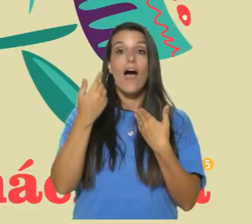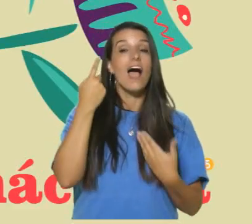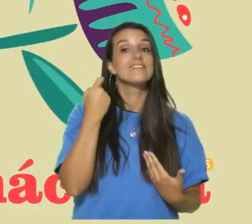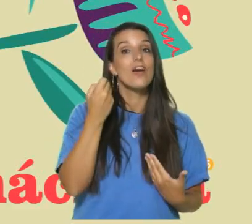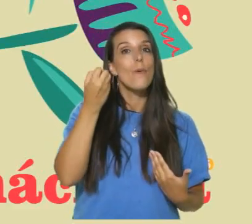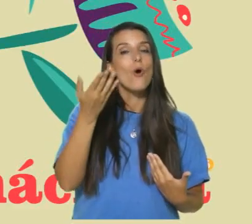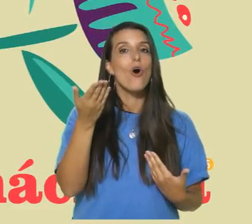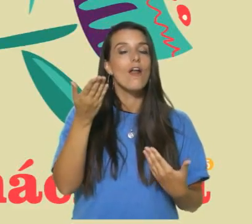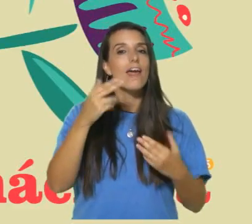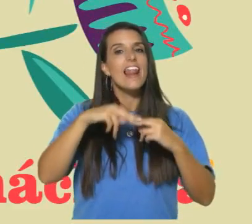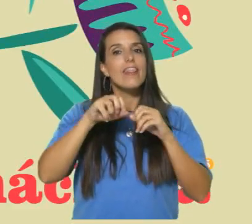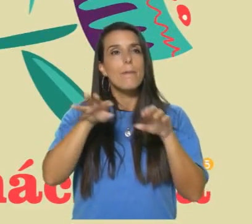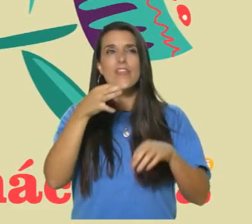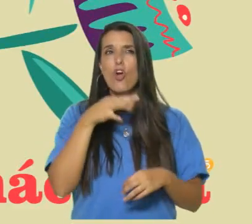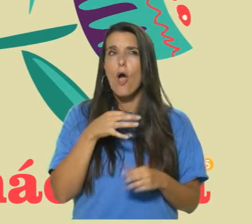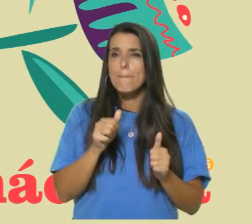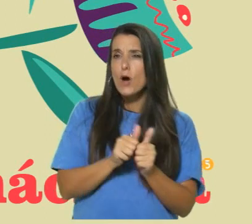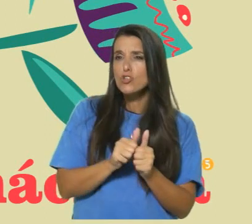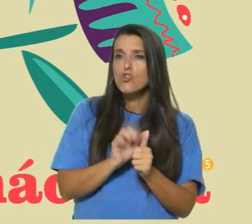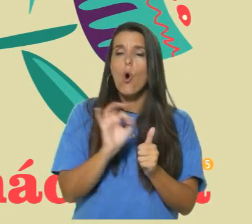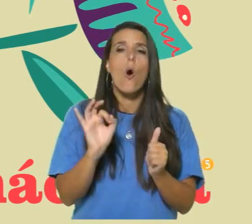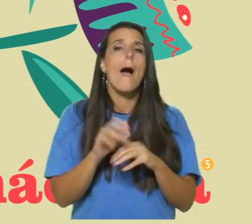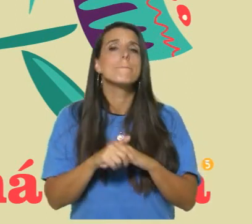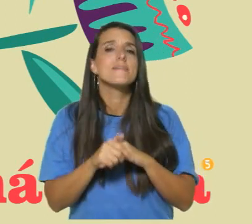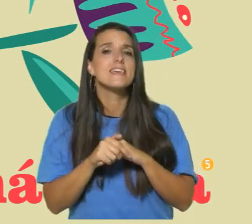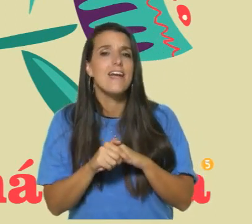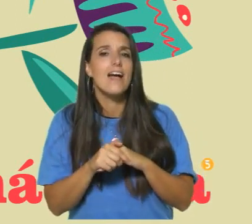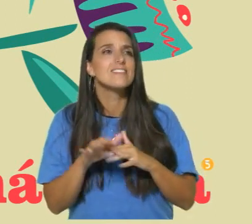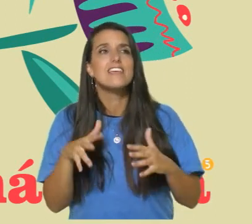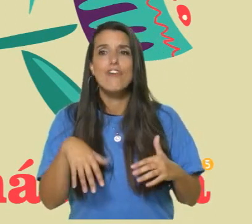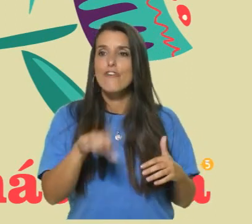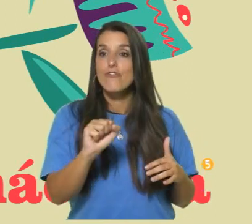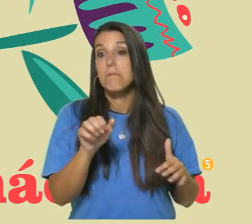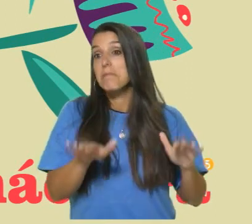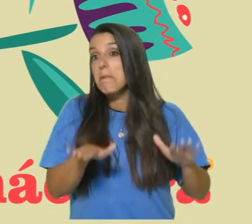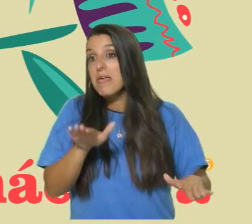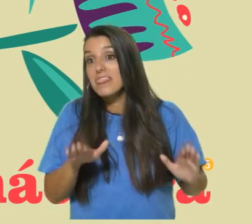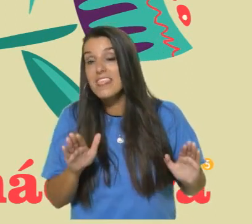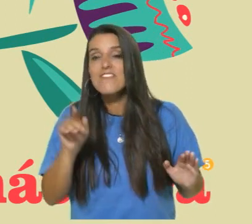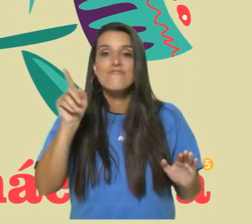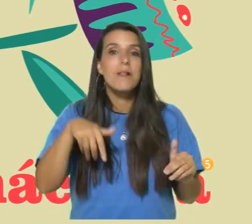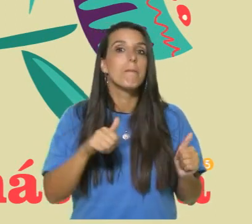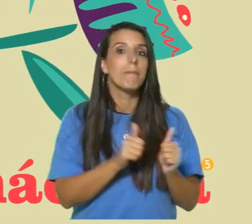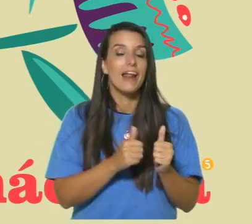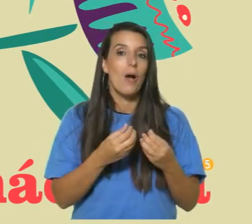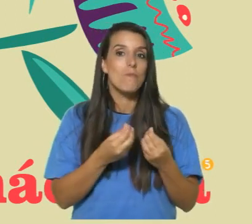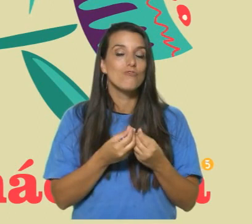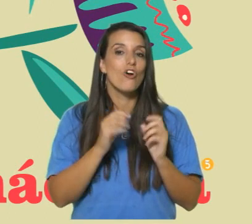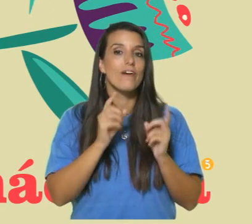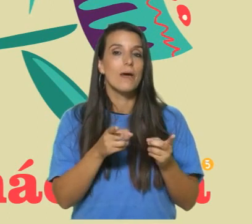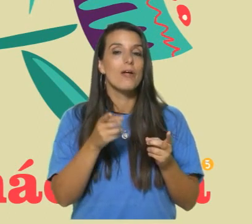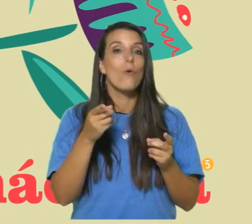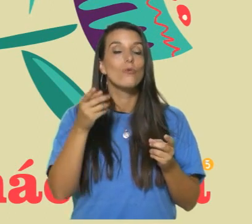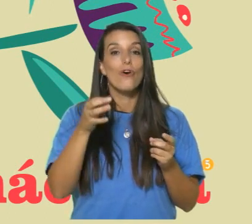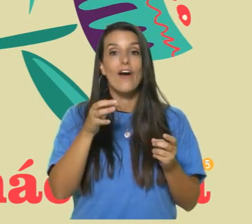por por redes una mujer qu hago Voy con marido o con amiga Depende como estés con marido sí vienen muchas parejas de hecho spoileo se sube una